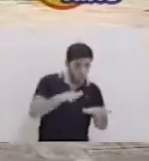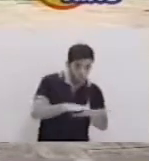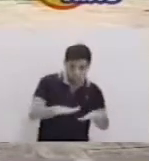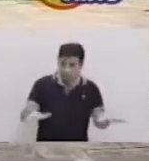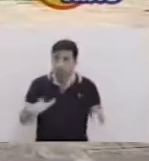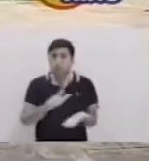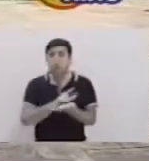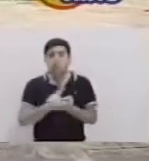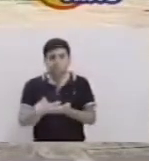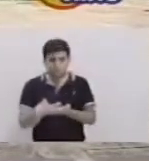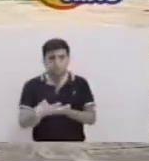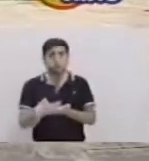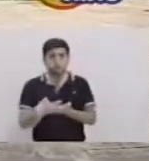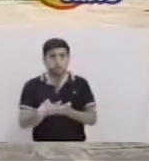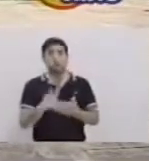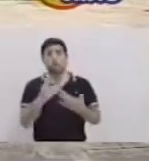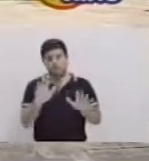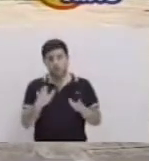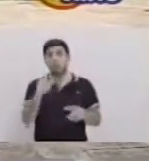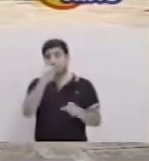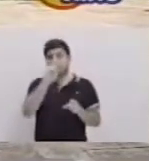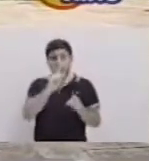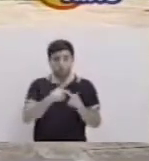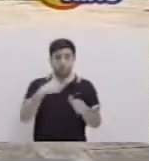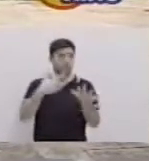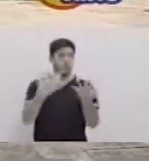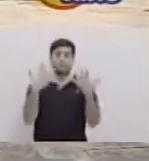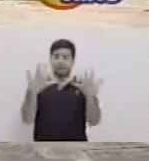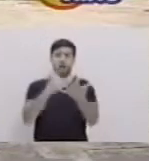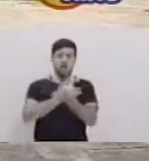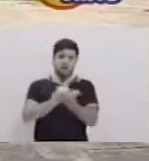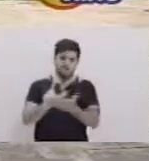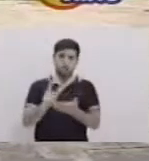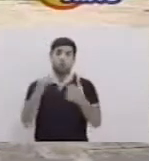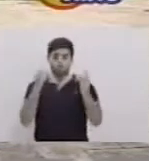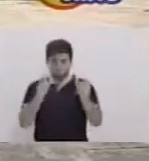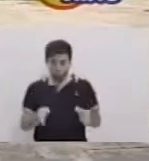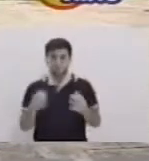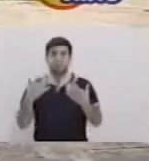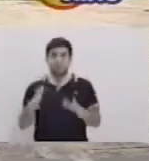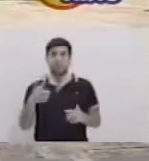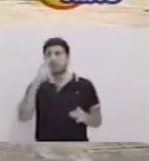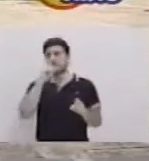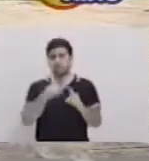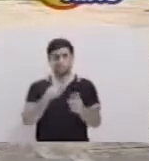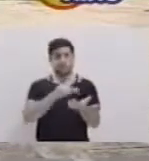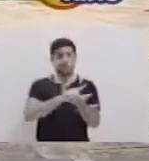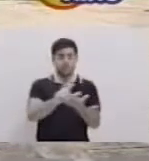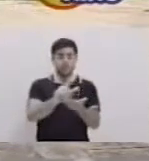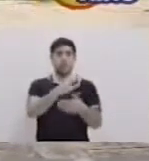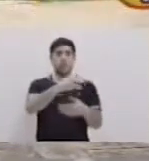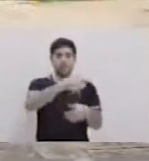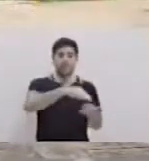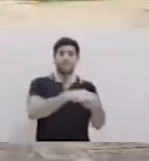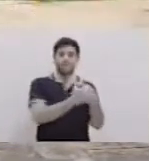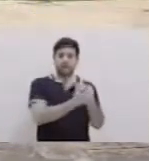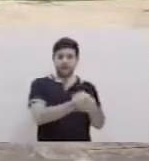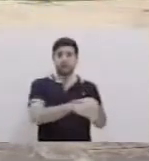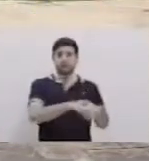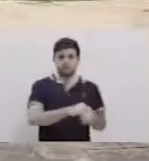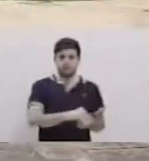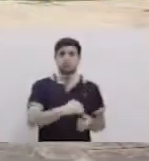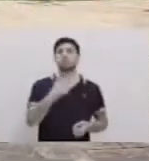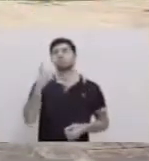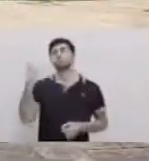mantener al iniciar y al finalizar siempre limpia tus manos. Entonces vamos a iniciar. La dinámica de hoy se llama Yo tengo un tic y